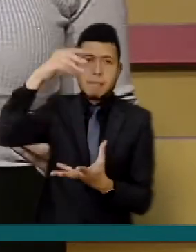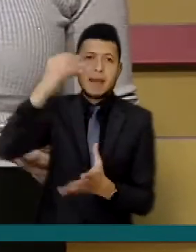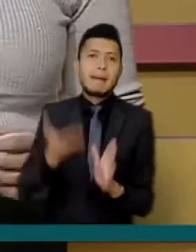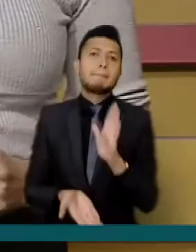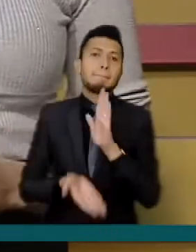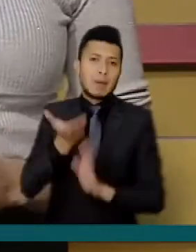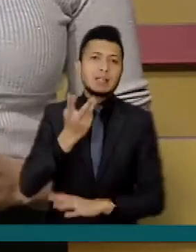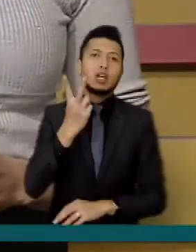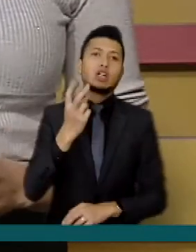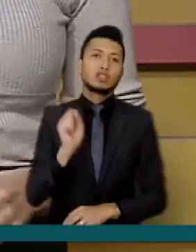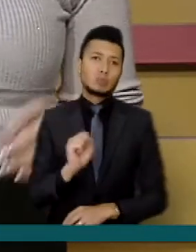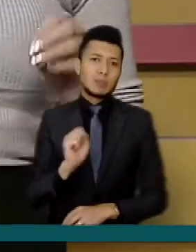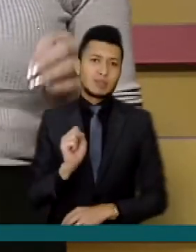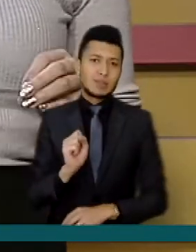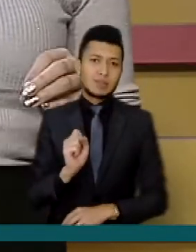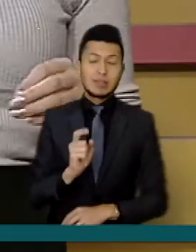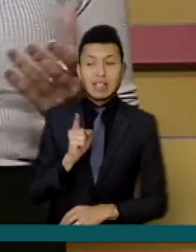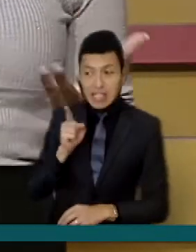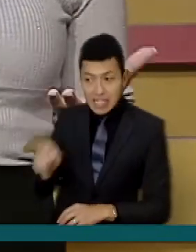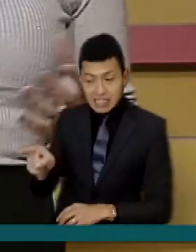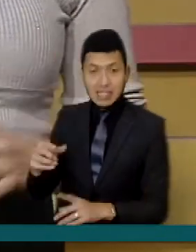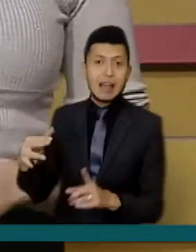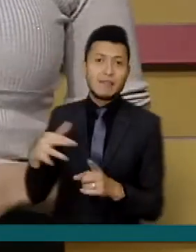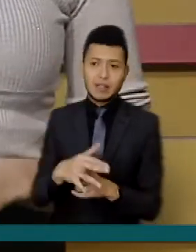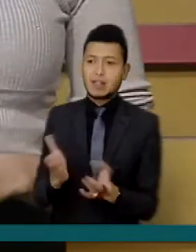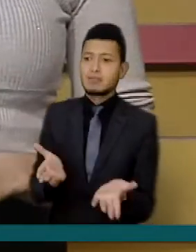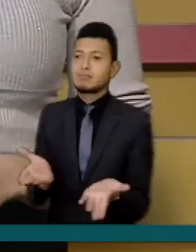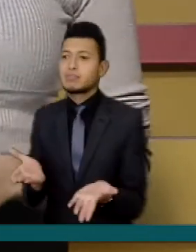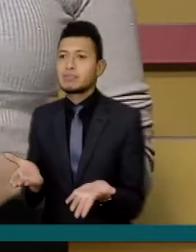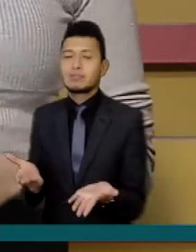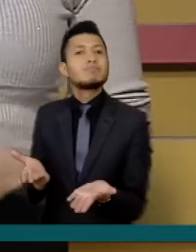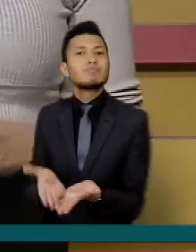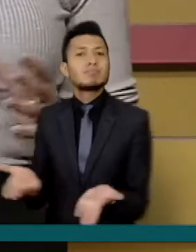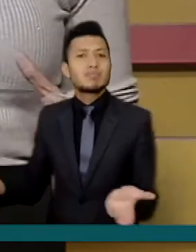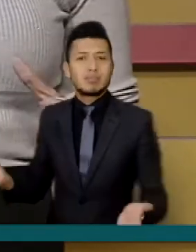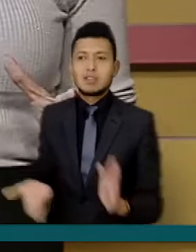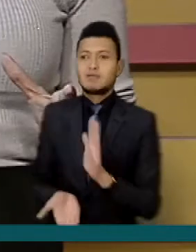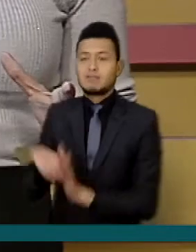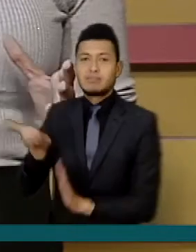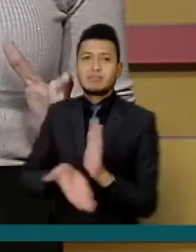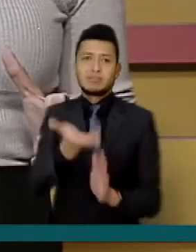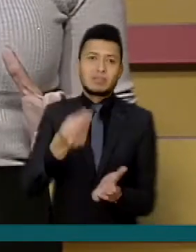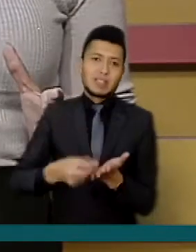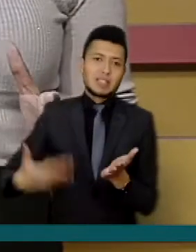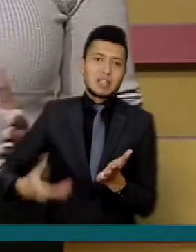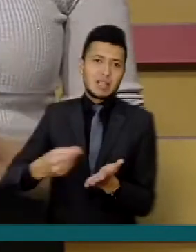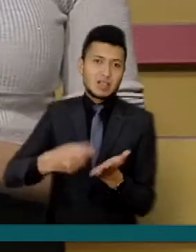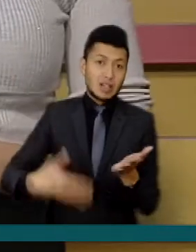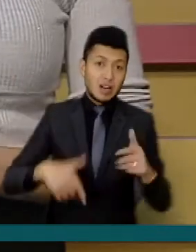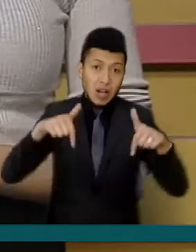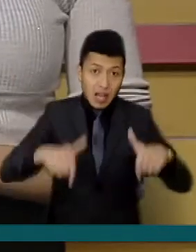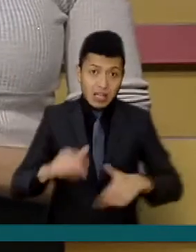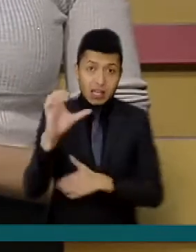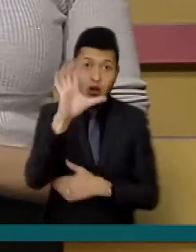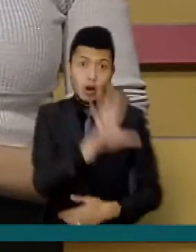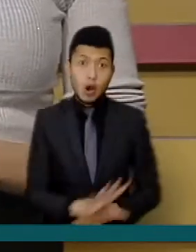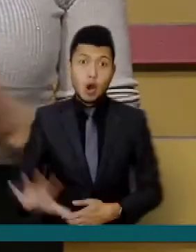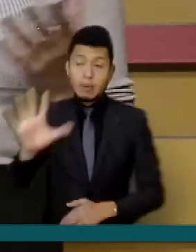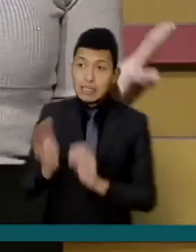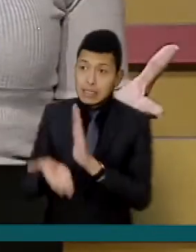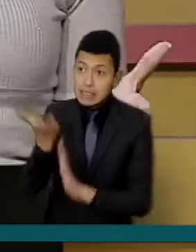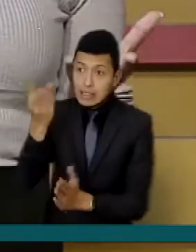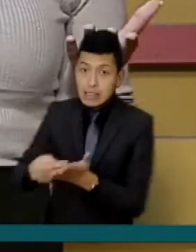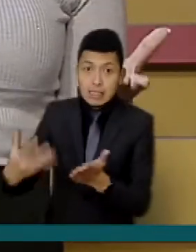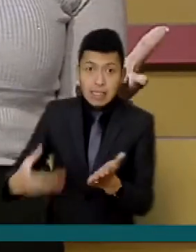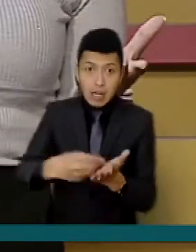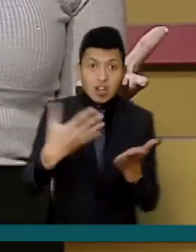más costosas, a 2 pesos. Y en este punto también existe inflación. En Colombia existen varios factores que han aumentado la inflación.